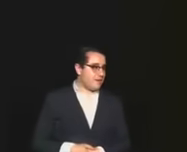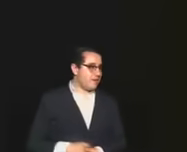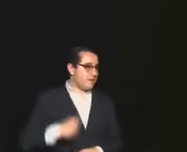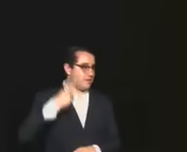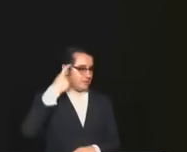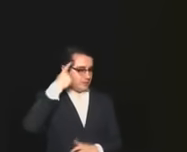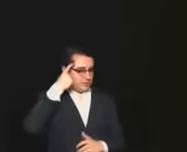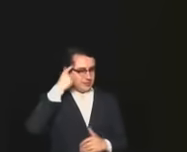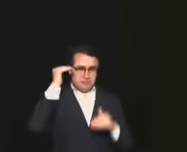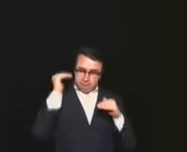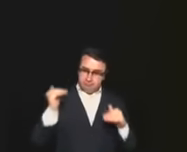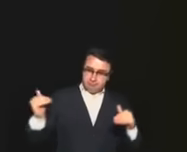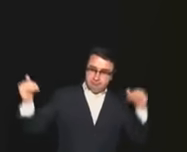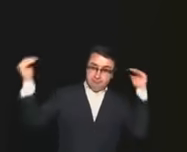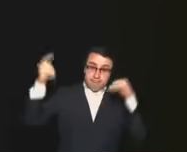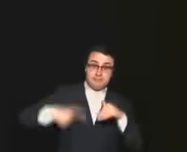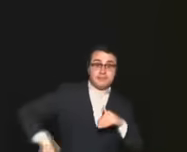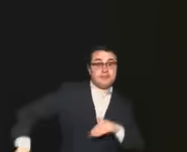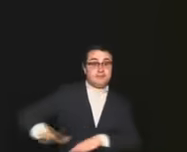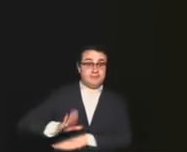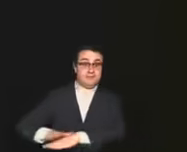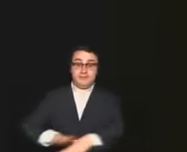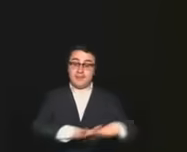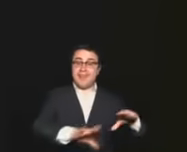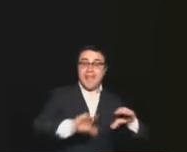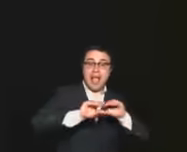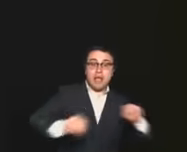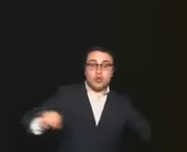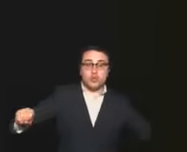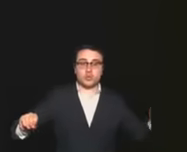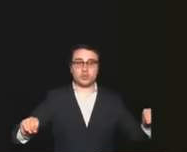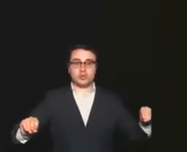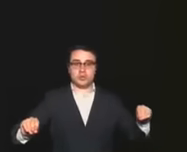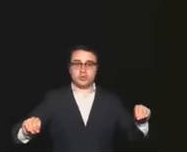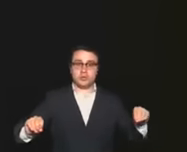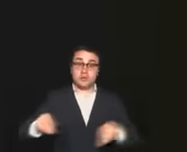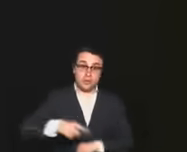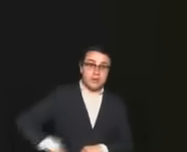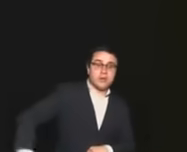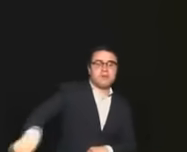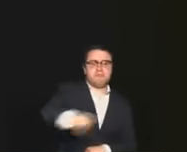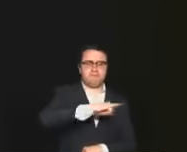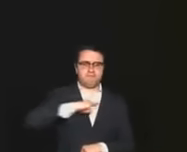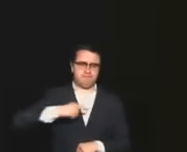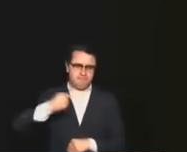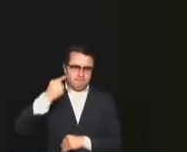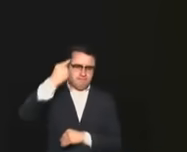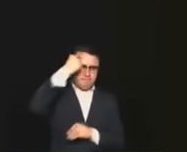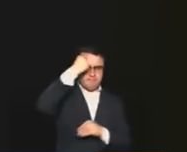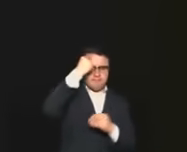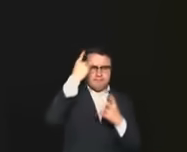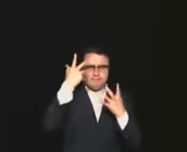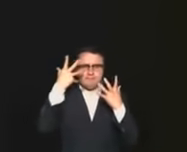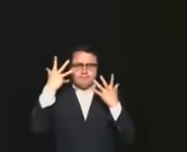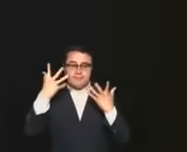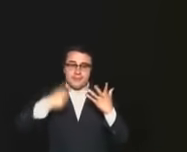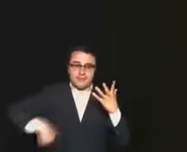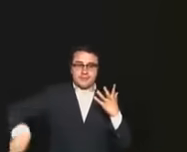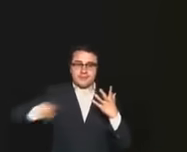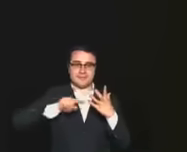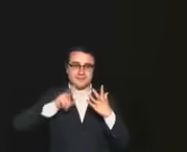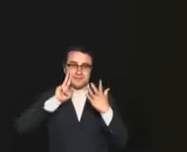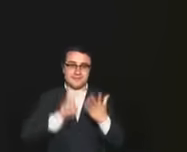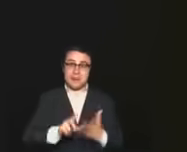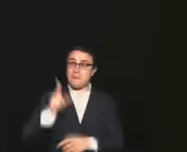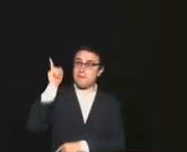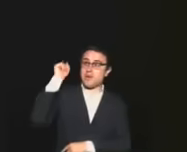alarma, la que anuncia, la que concibe y preconcibe. Pero la política